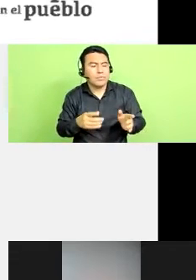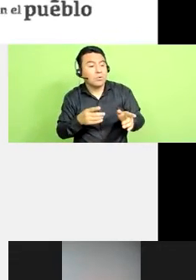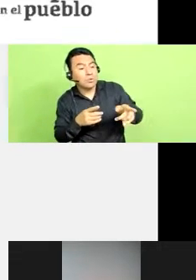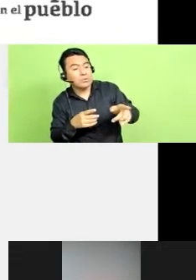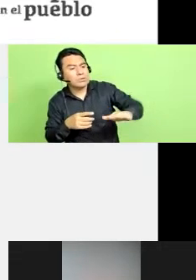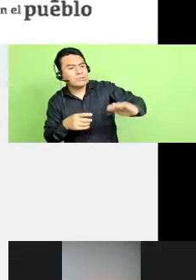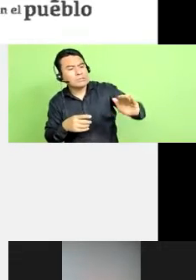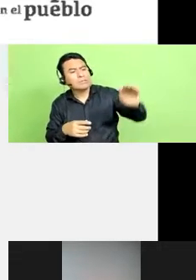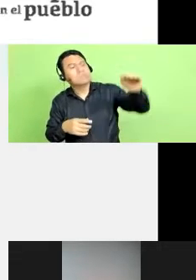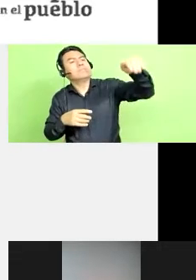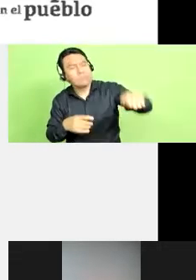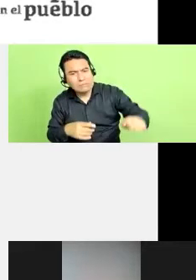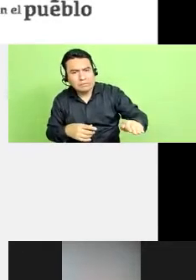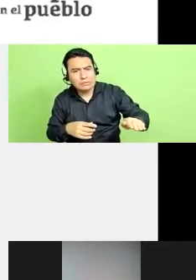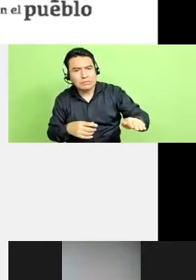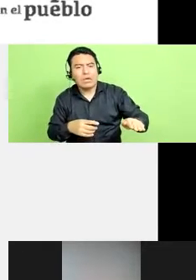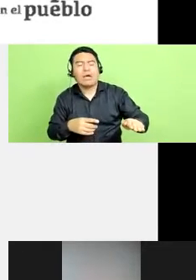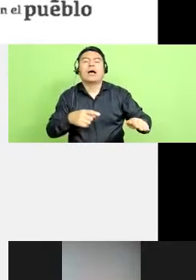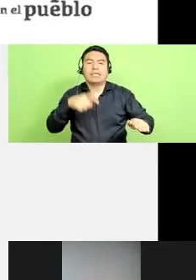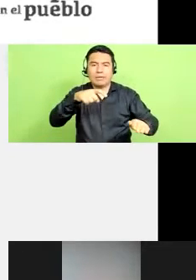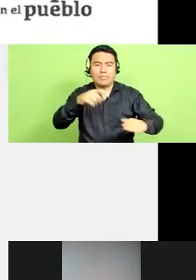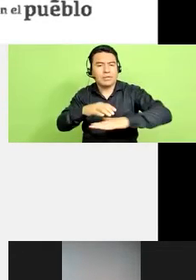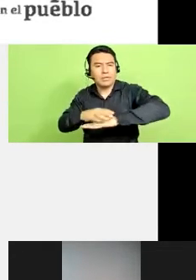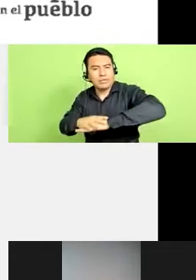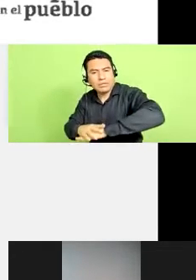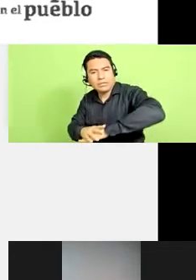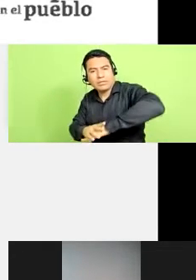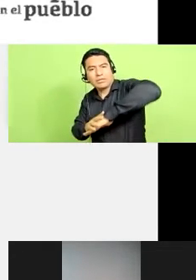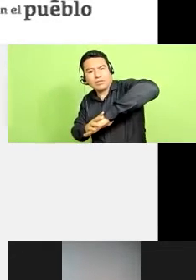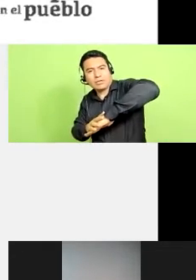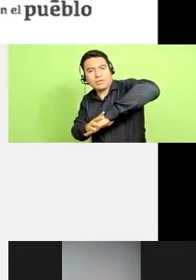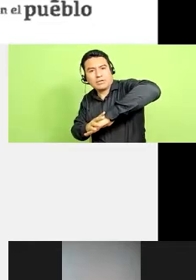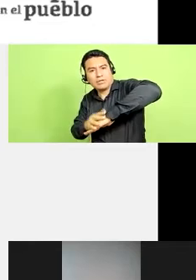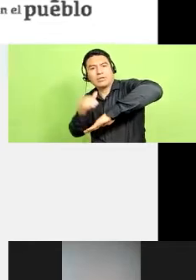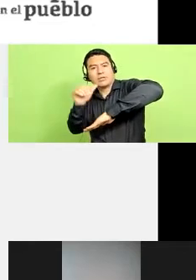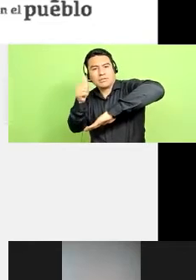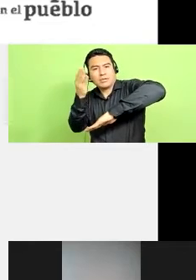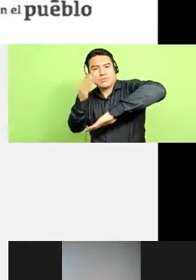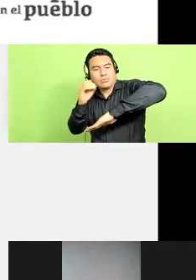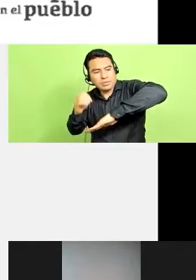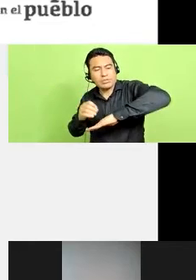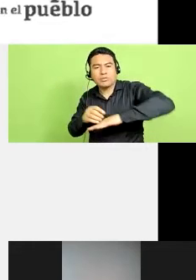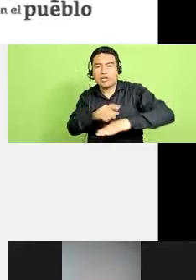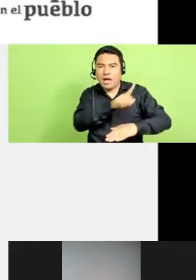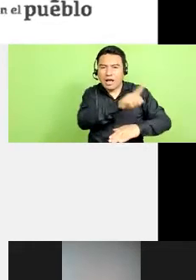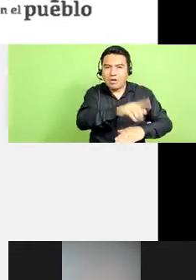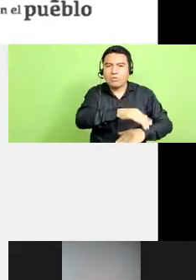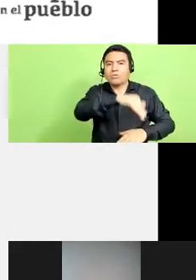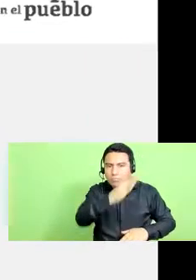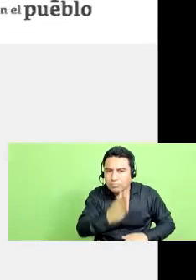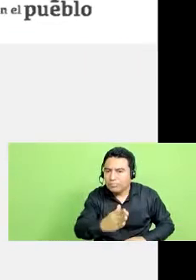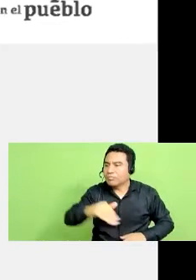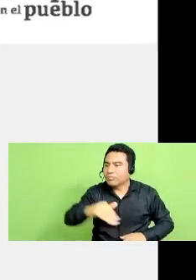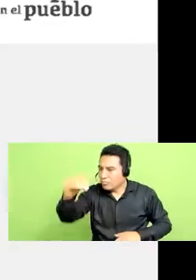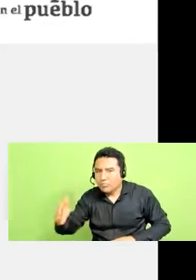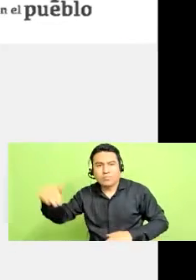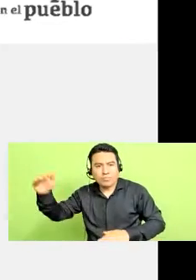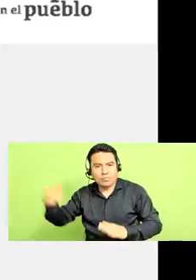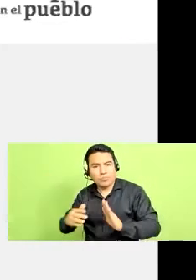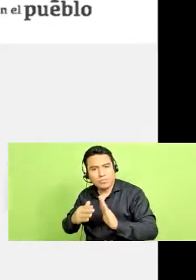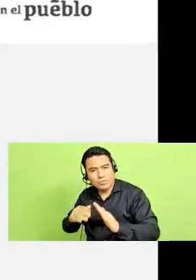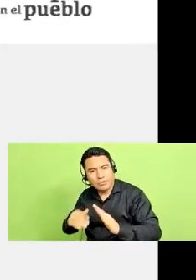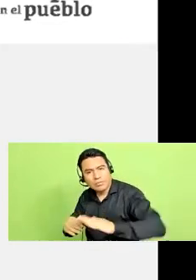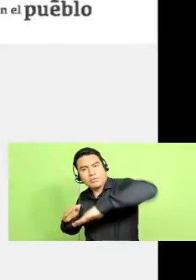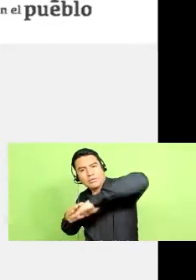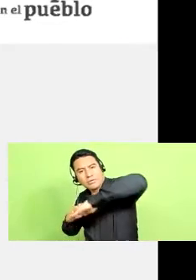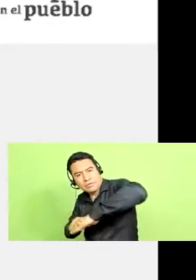tendría que también realizar el mismo porcentaje por cada decir que voy a intentarlo cabe señalar que va a depender